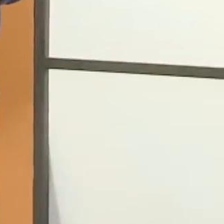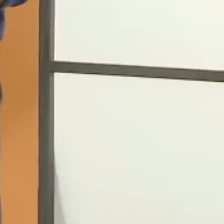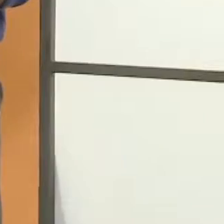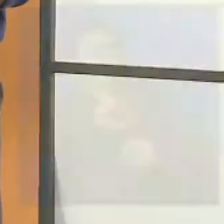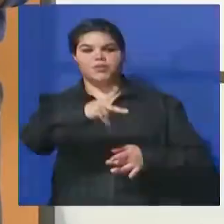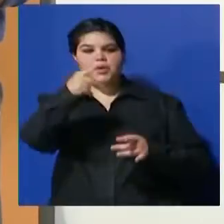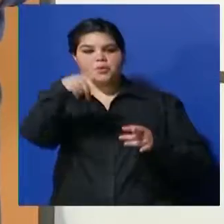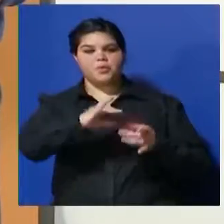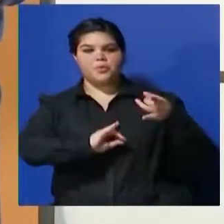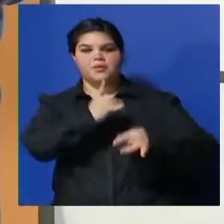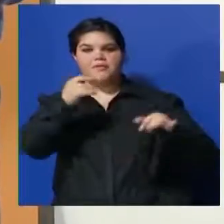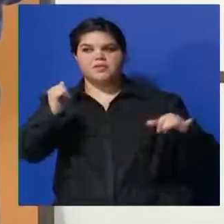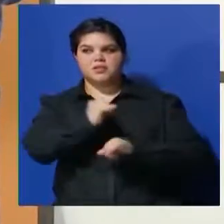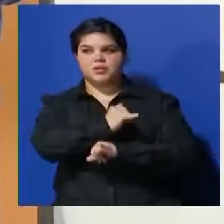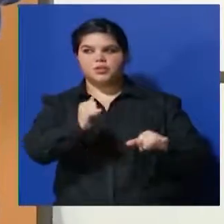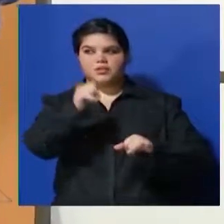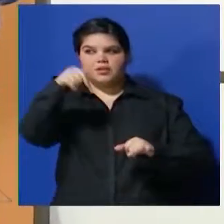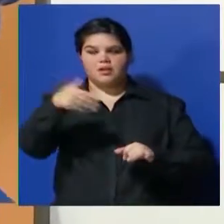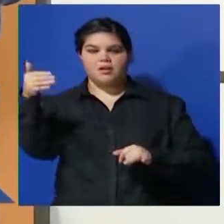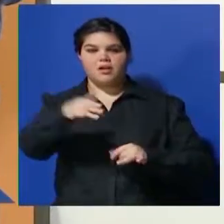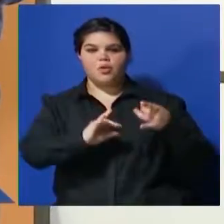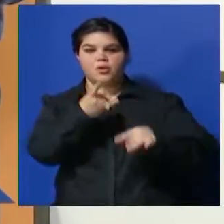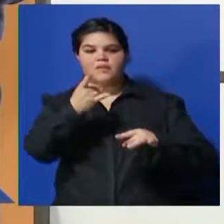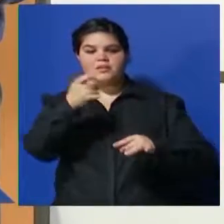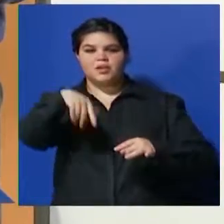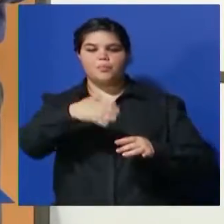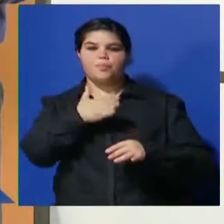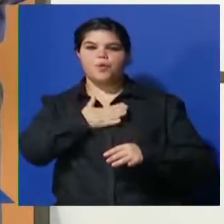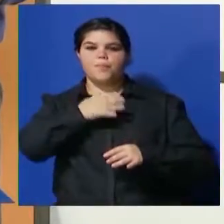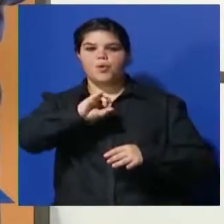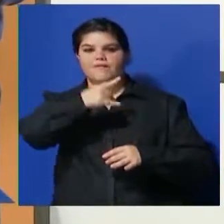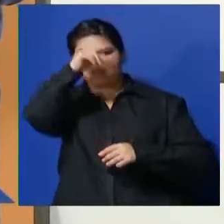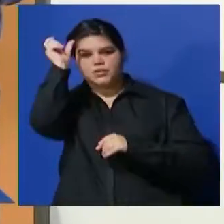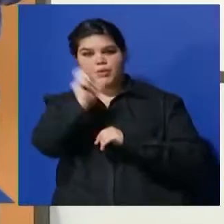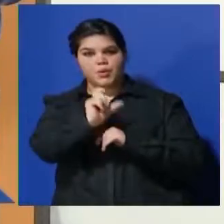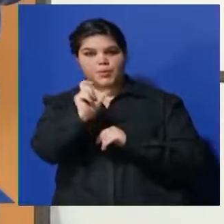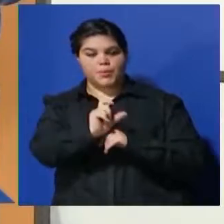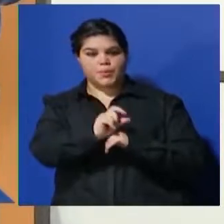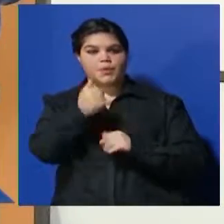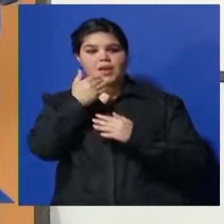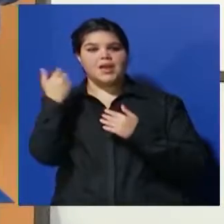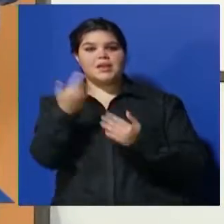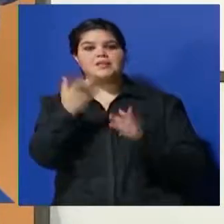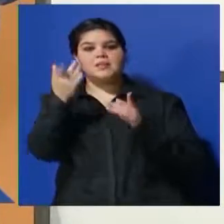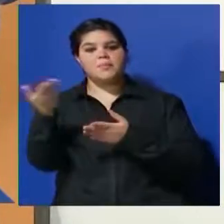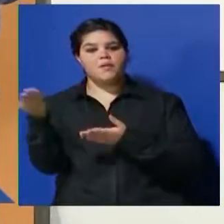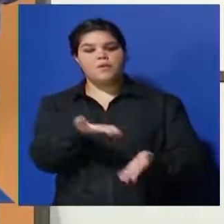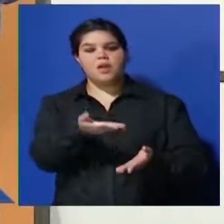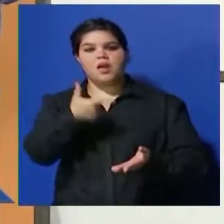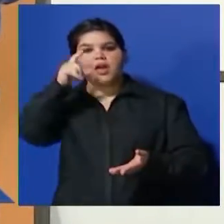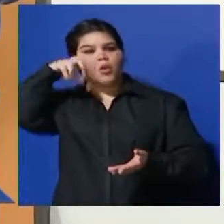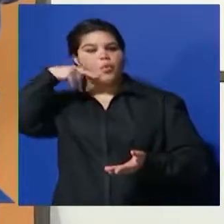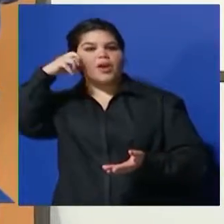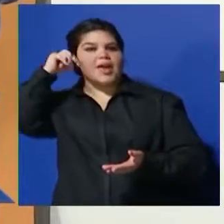Segundo bloque en Universidad Noticias. Estamos aquí en el canal de la Universidad Nacional de Cuyo y agradecemos la presencia de Eugenia Schirpo.